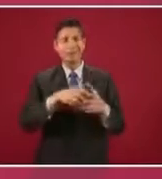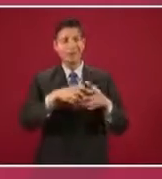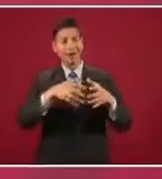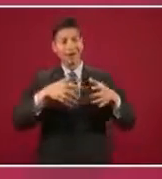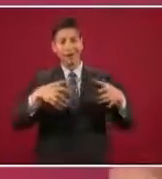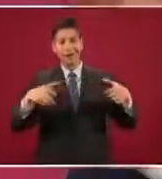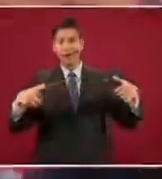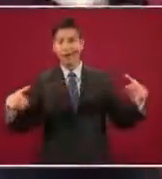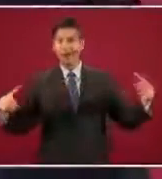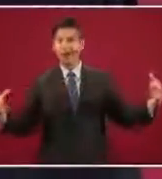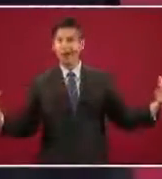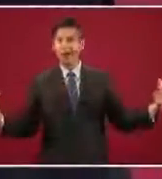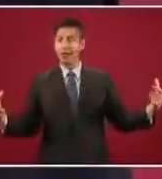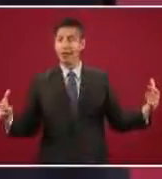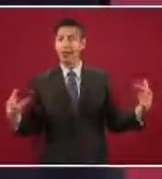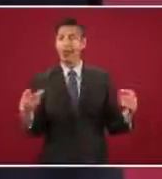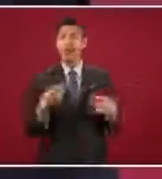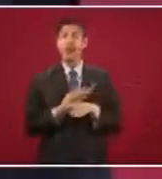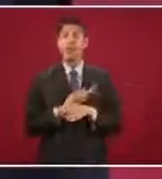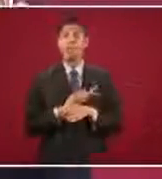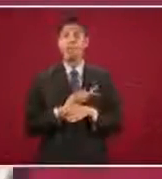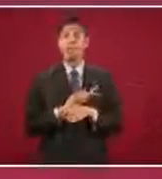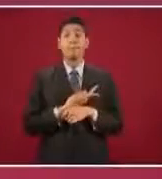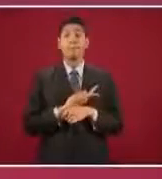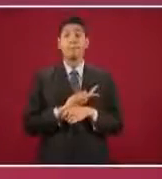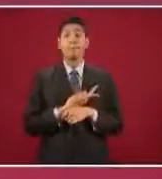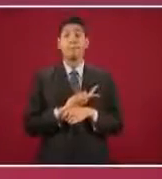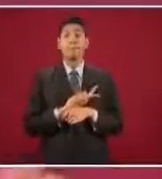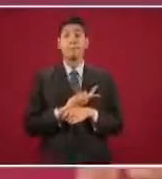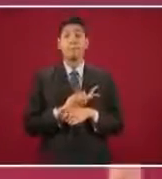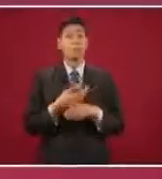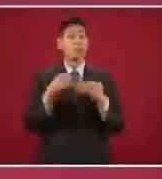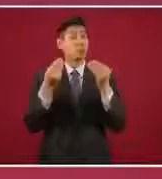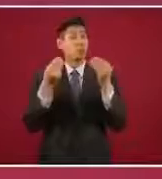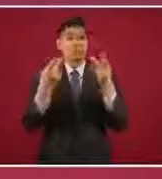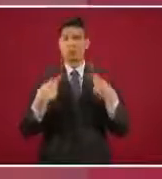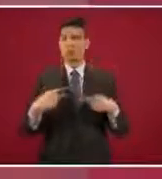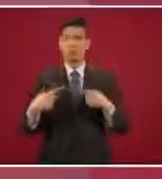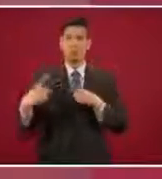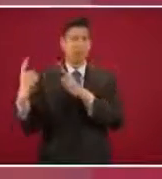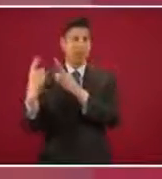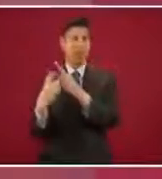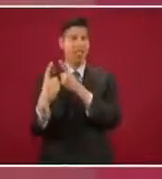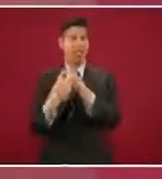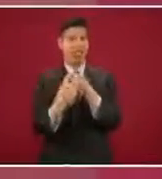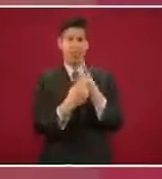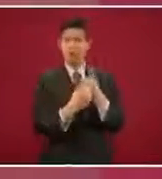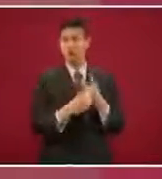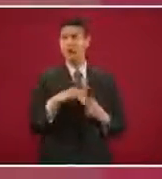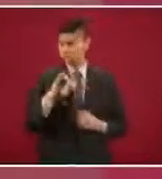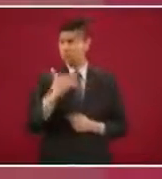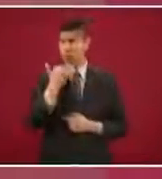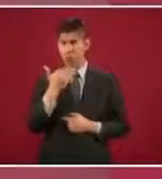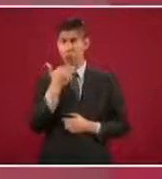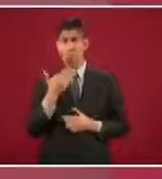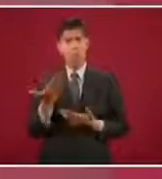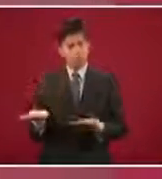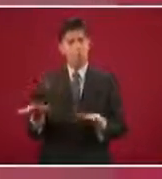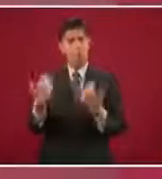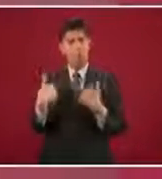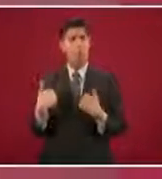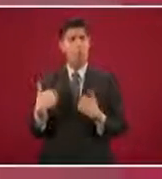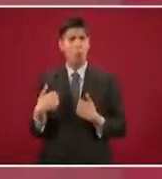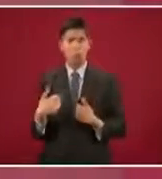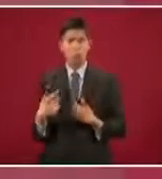Entonces van a salir, no sé, muchos críticos, pero además bienvenida a la crítica.